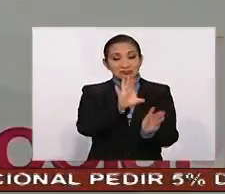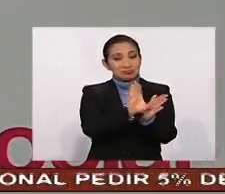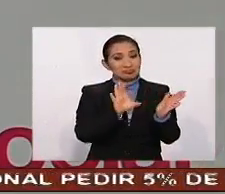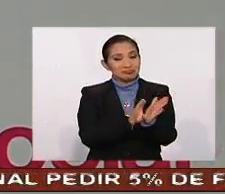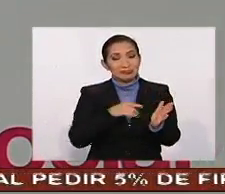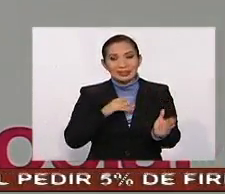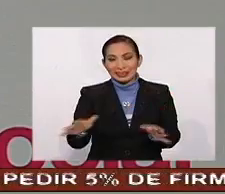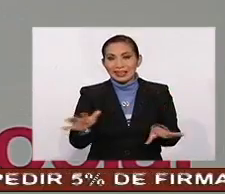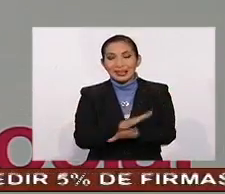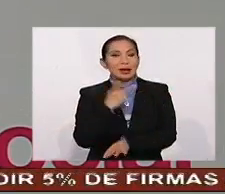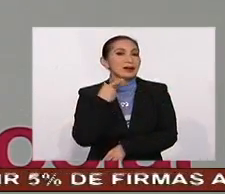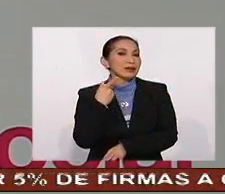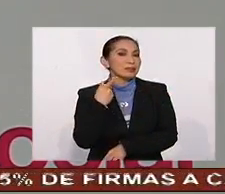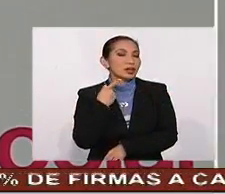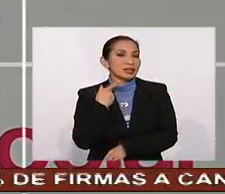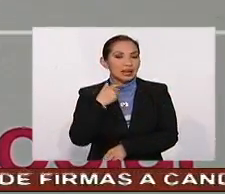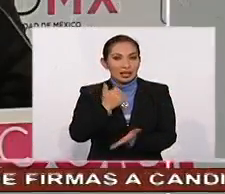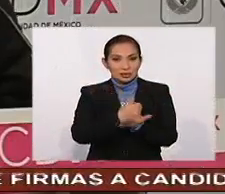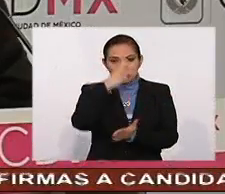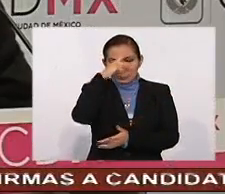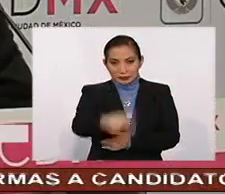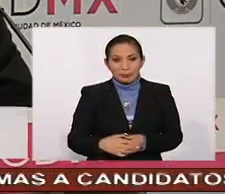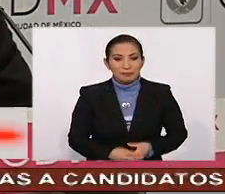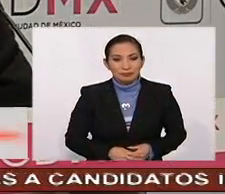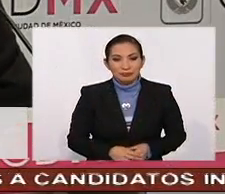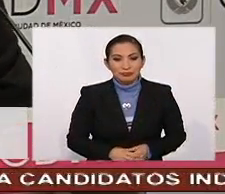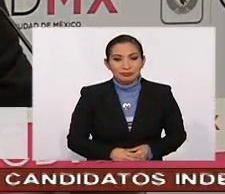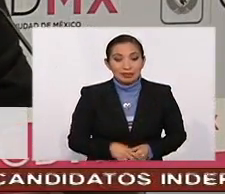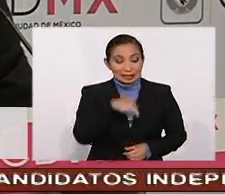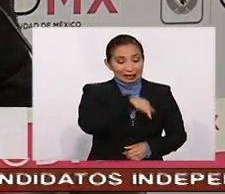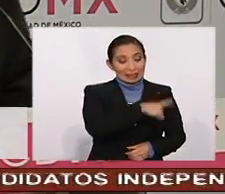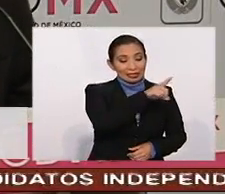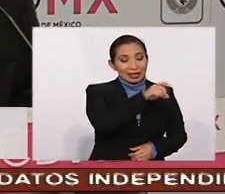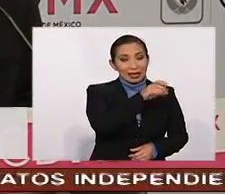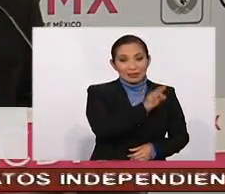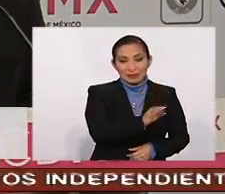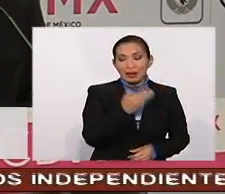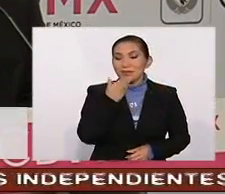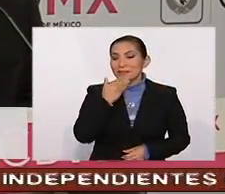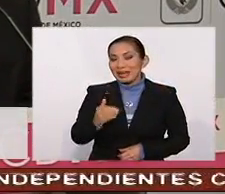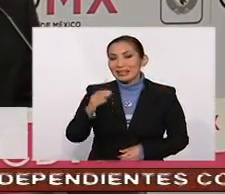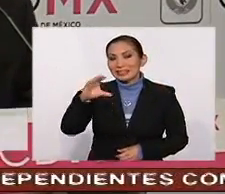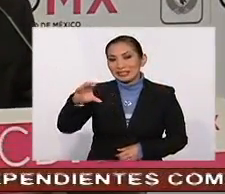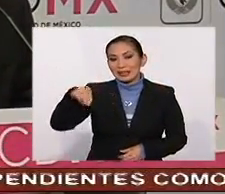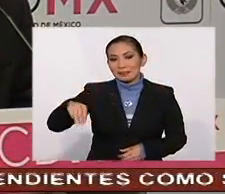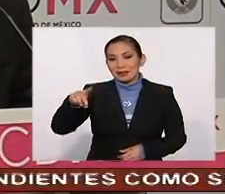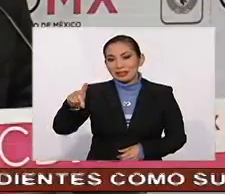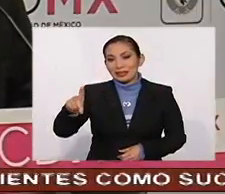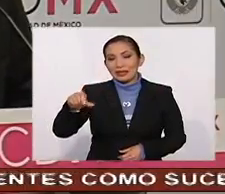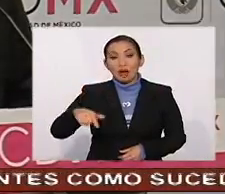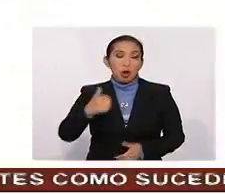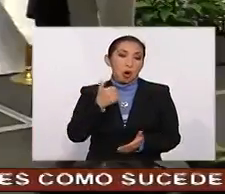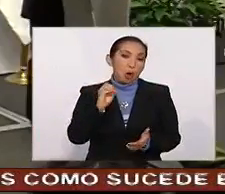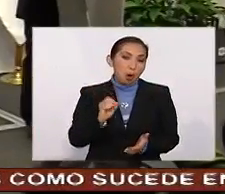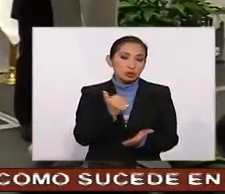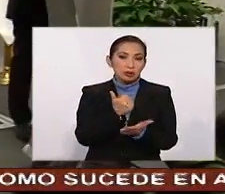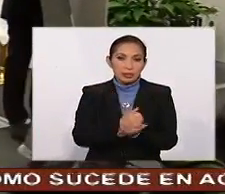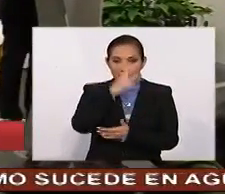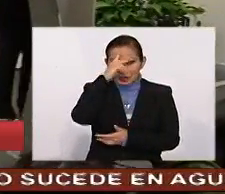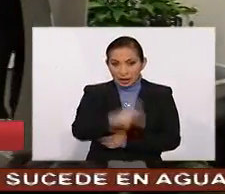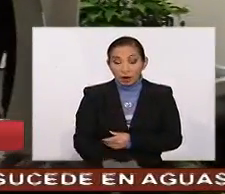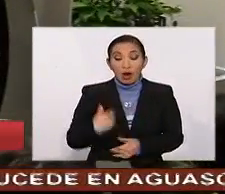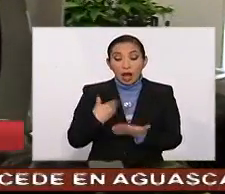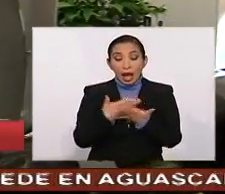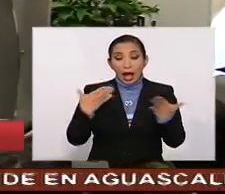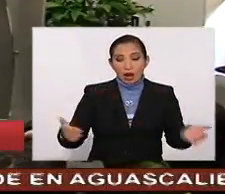de la reforma política de la Ciudad de México. Adiós Distrito Federal, bienvenida CDMX, hoy Ciudad de México. Precisó que el